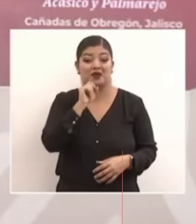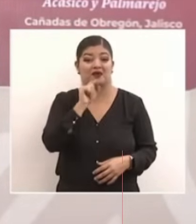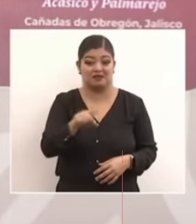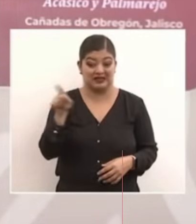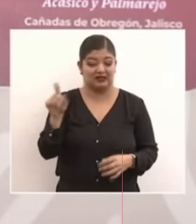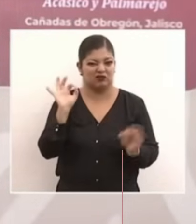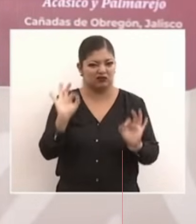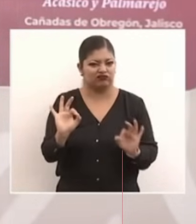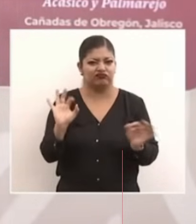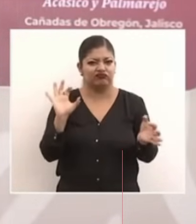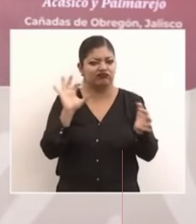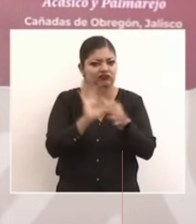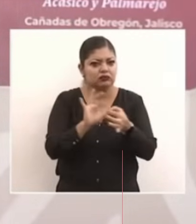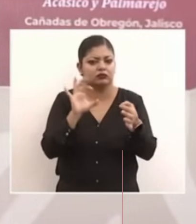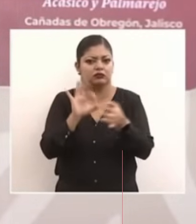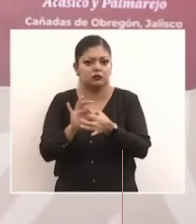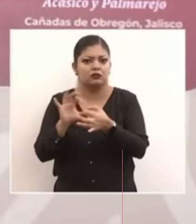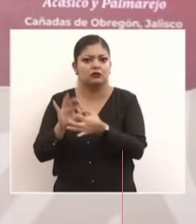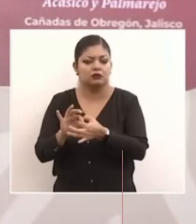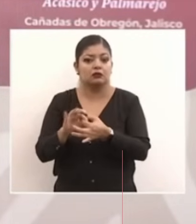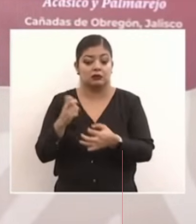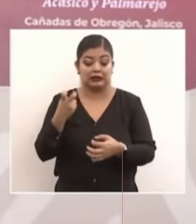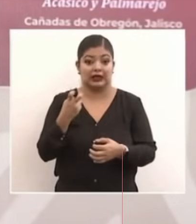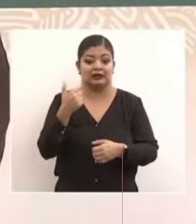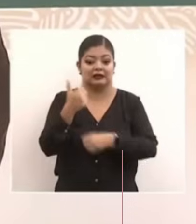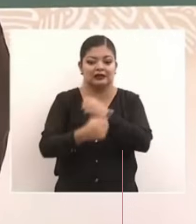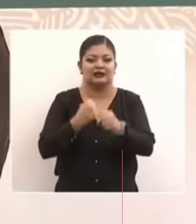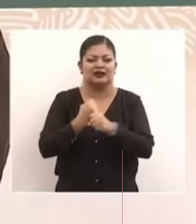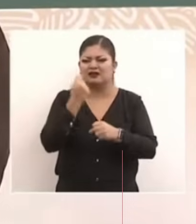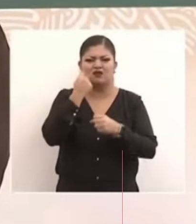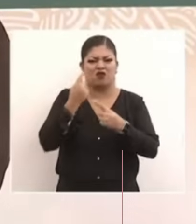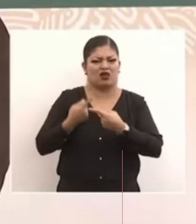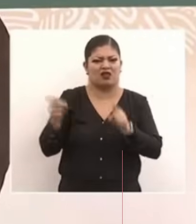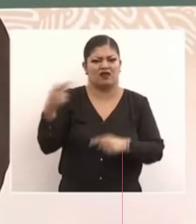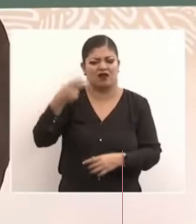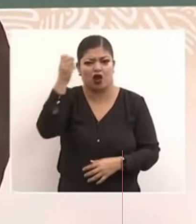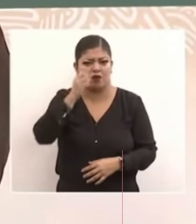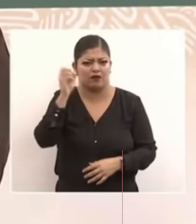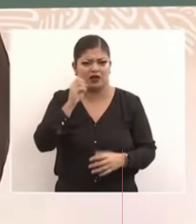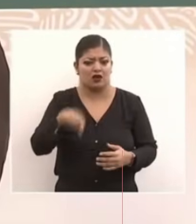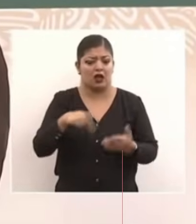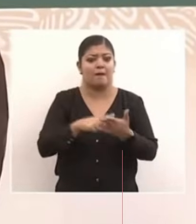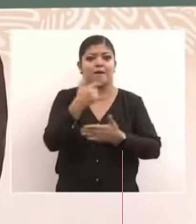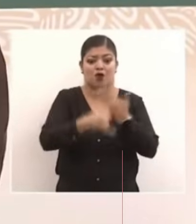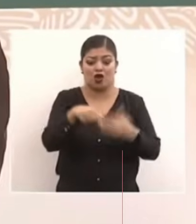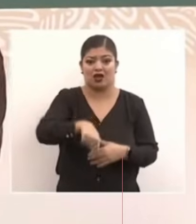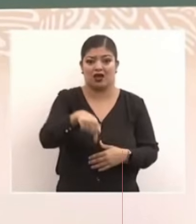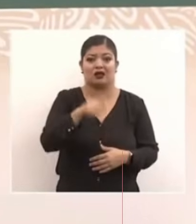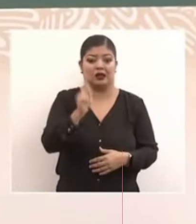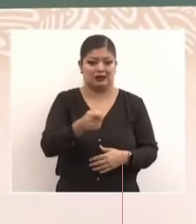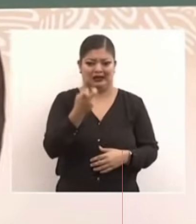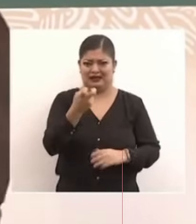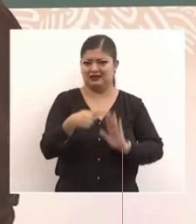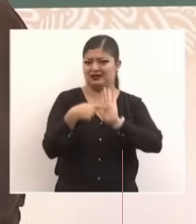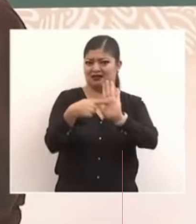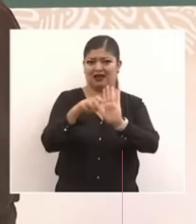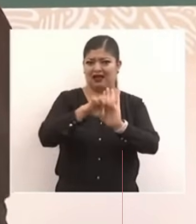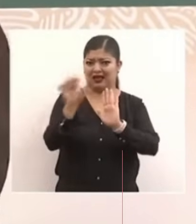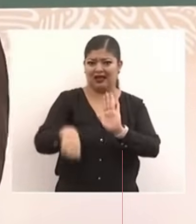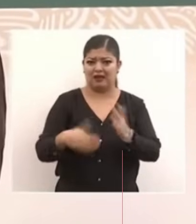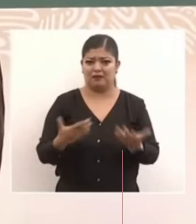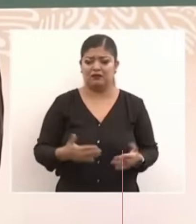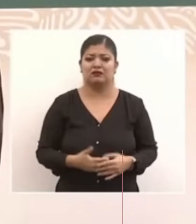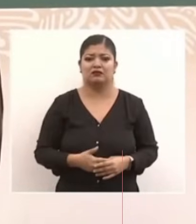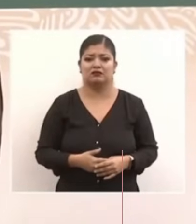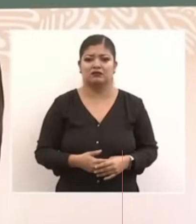esas coincidencias han podido más estos 6 años que cualquier diferencia. Y este proyecto es el mejor ejemplo de ello.